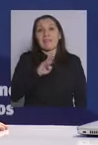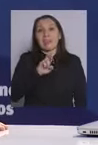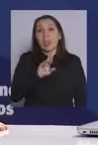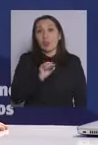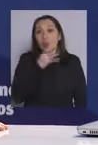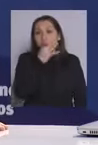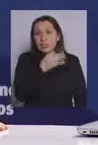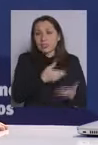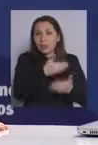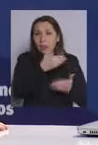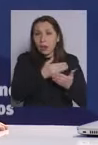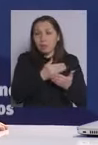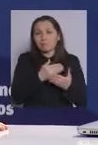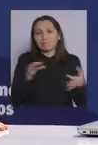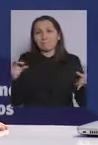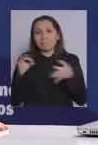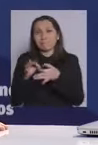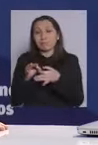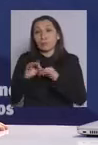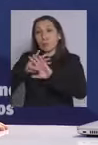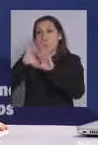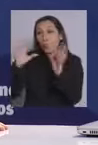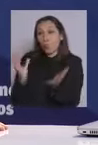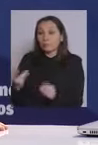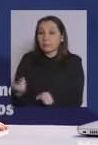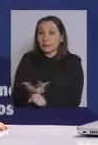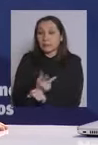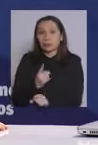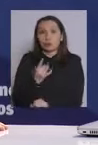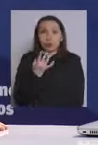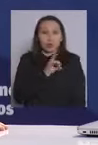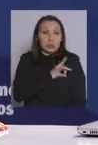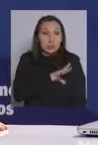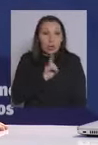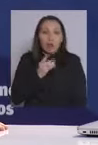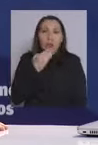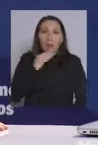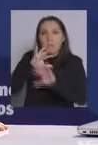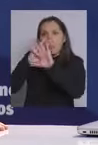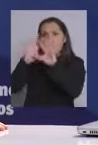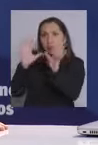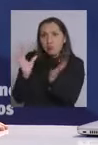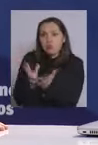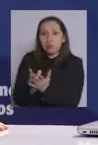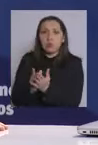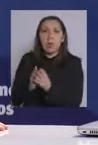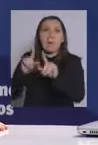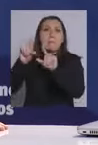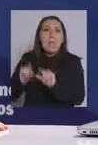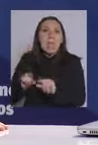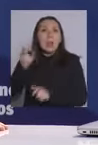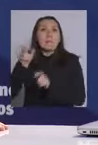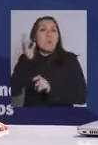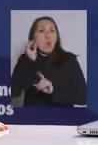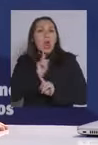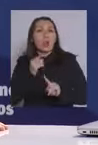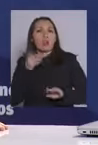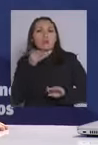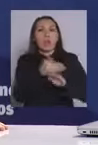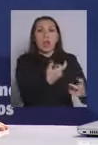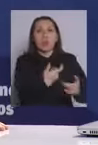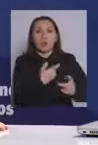evidentemente, desgraciadamente, a nivel mundial, no solamente a nivel de Chile, hay una disminución en los controles de embarazo, en